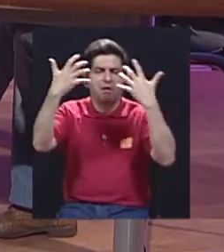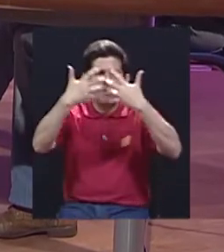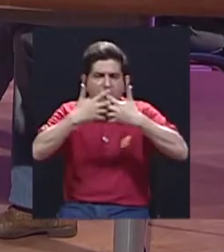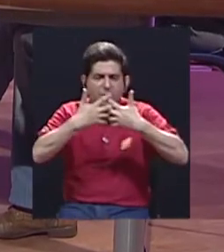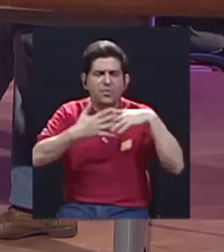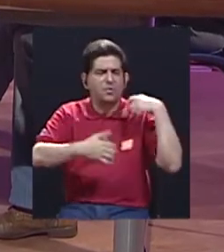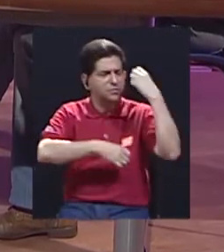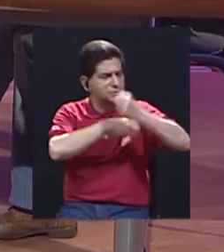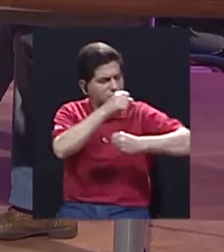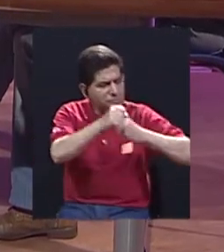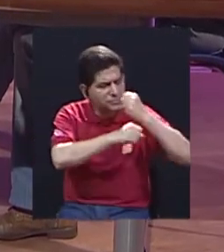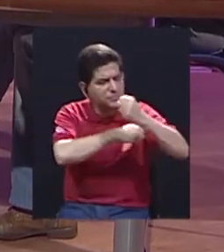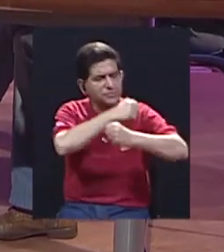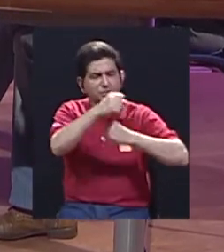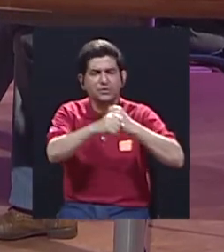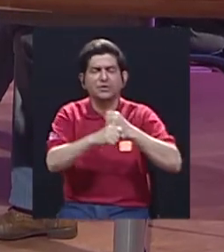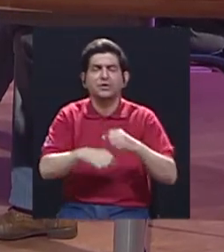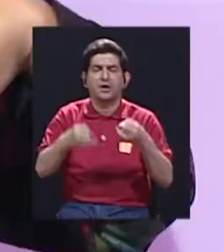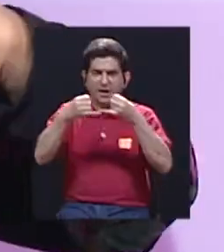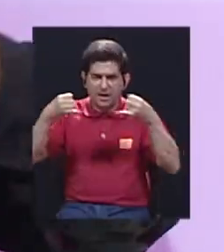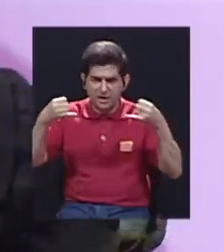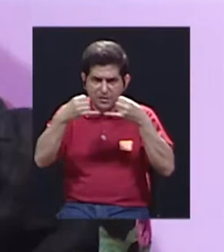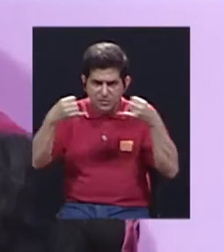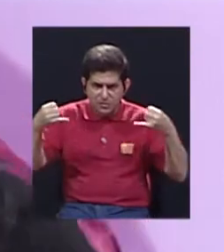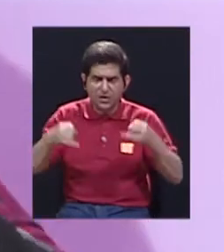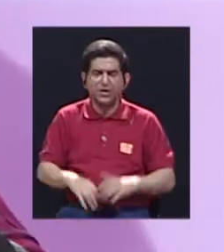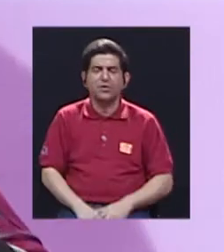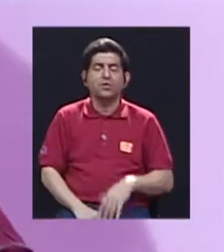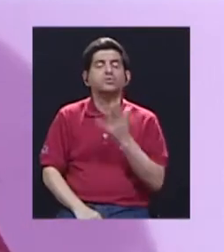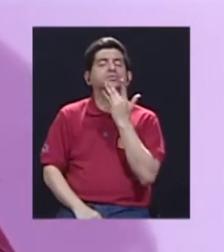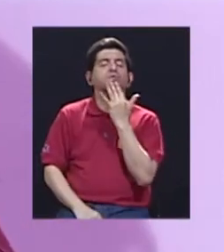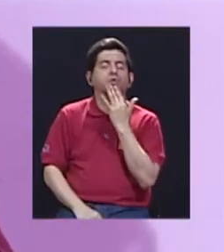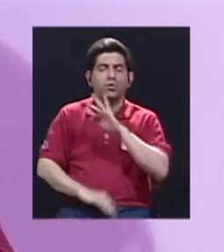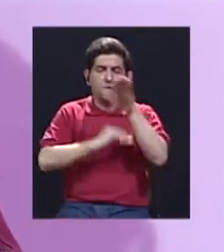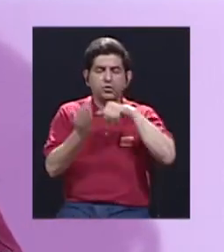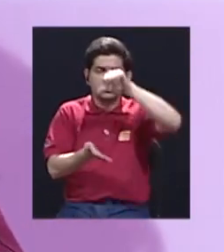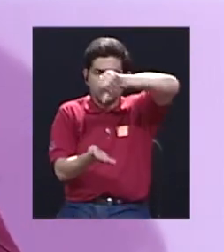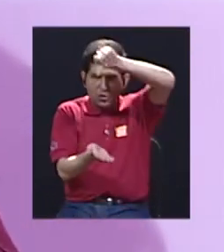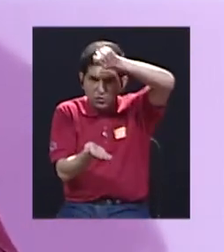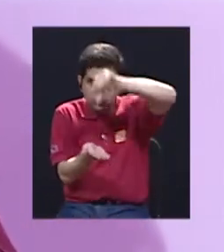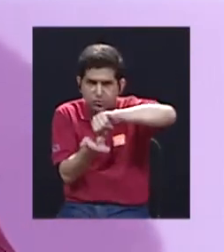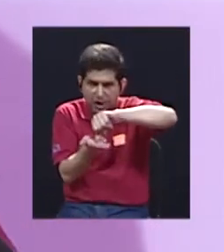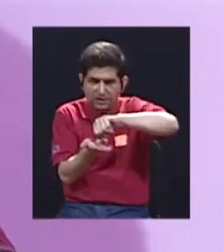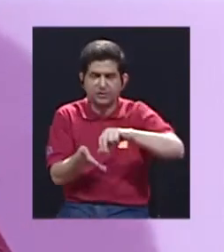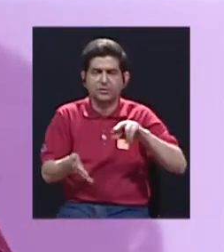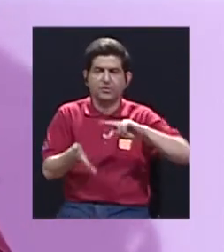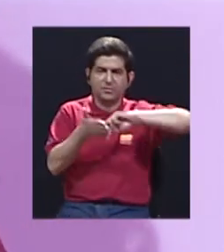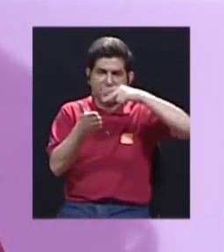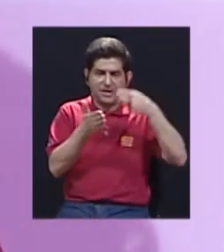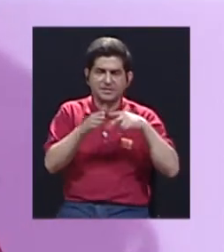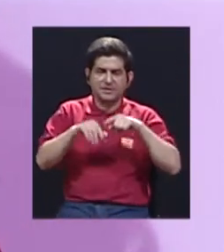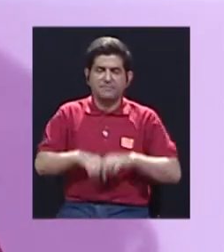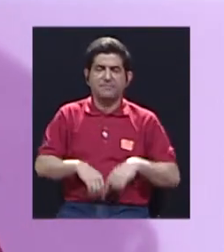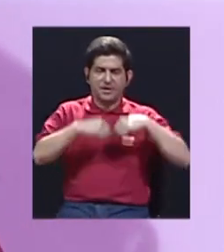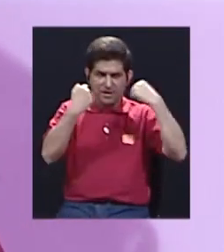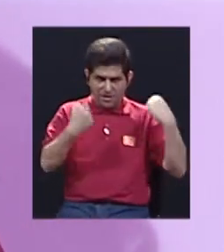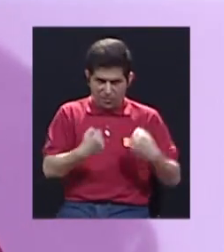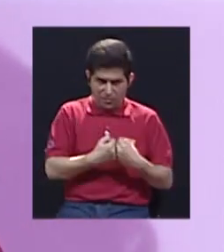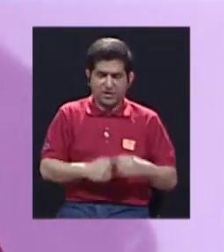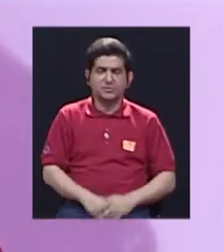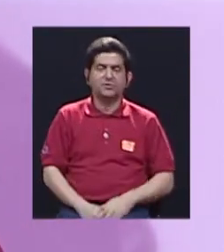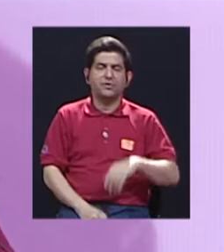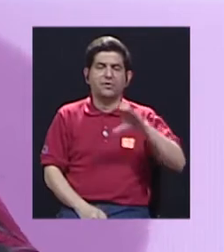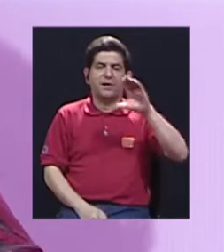de los hilos, a través de los colores, y todos van llegando hacia el centro, que sería el corazón. El caracol indica lo